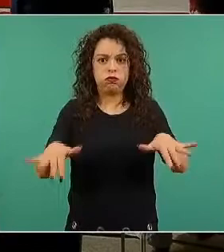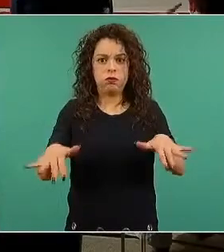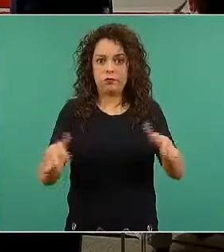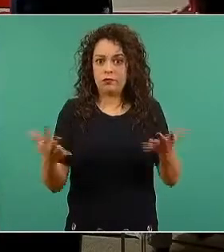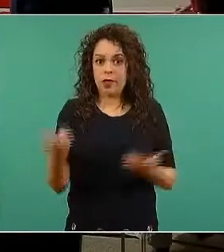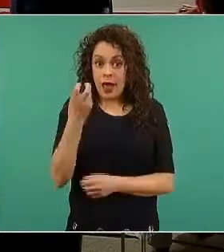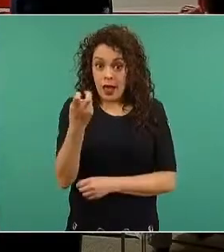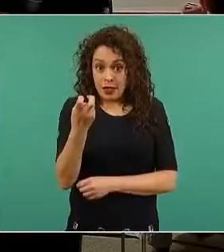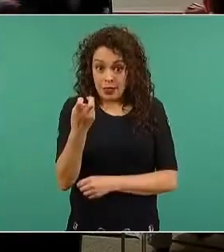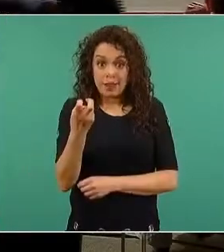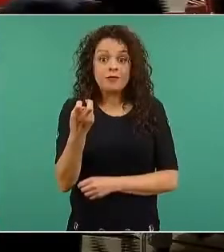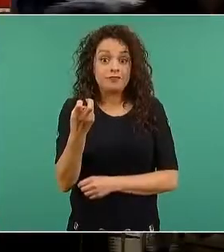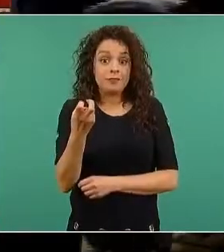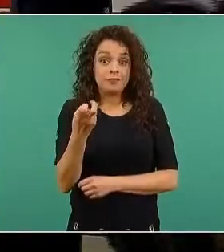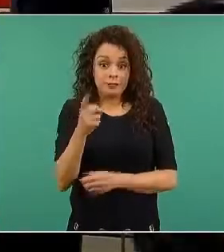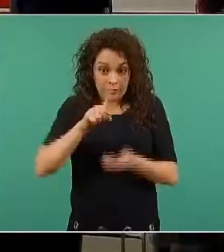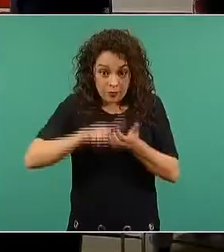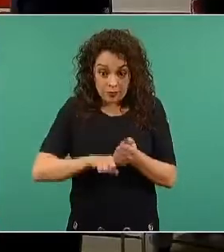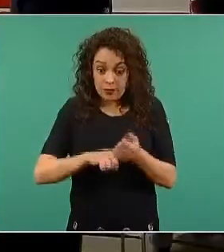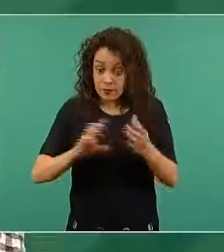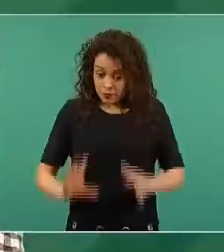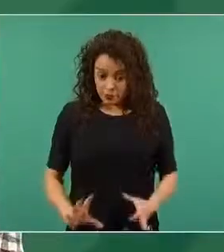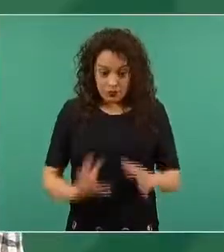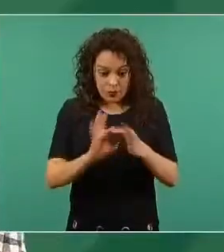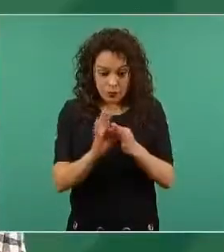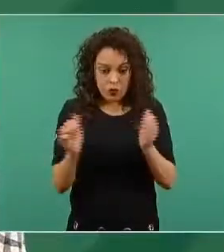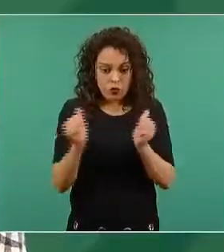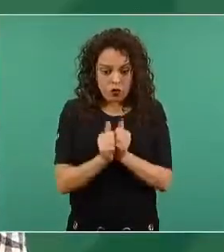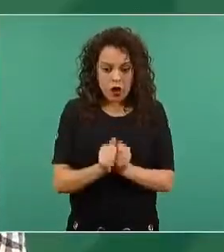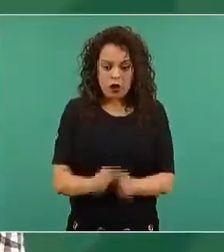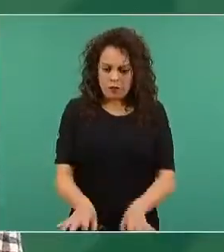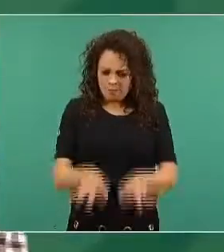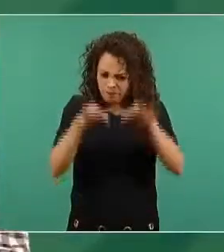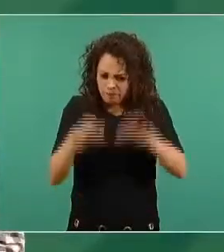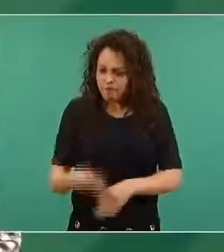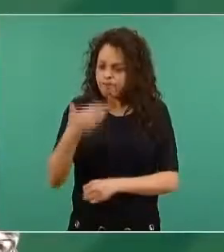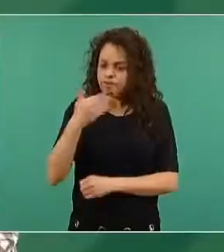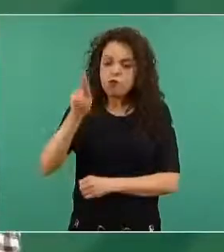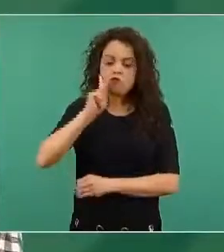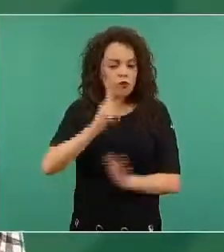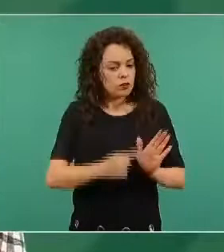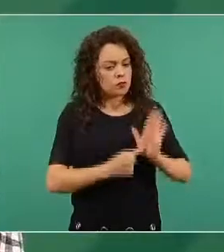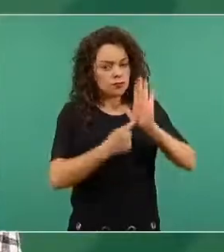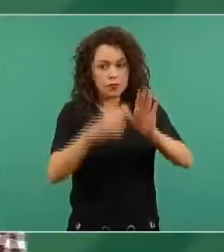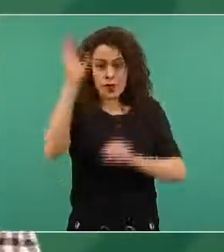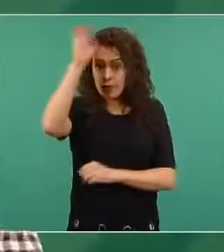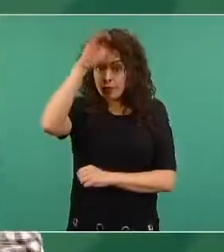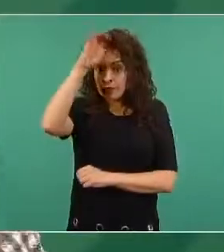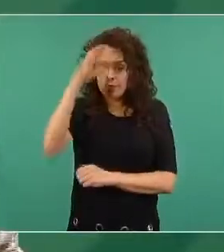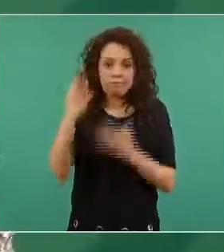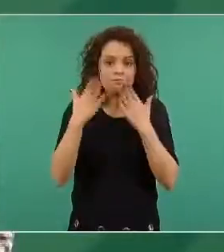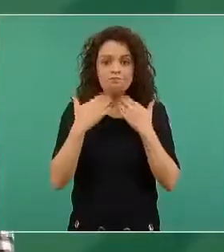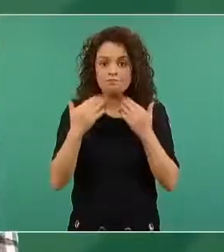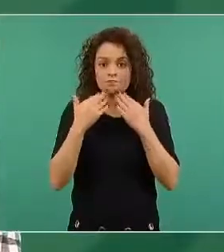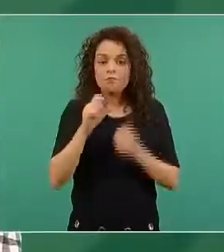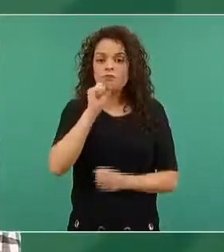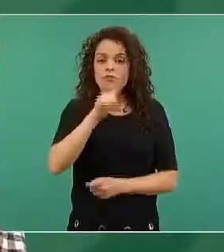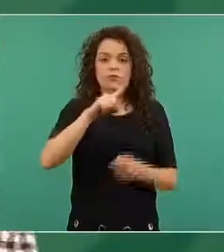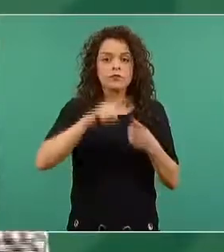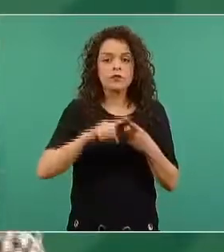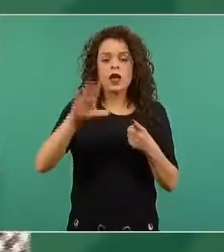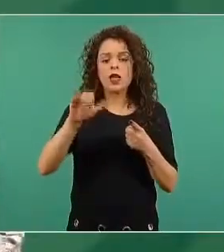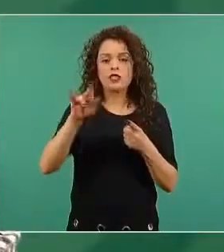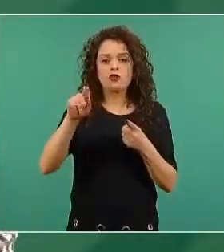necesariamente guarda relación con la solidez de la evidencia científica. Así fue con la hidroxicloroquina, así fue con la